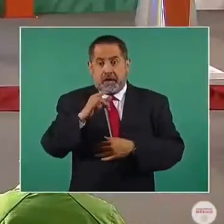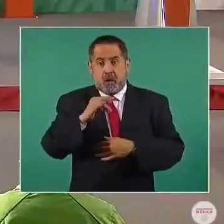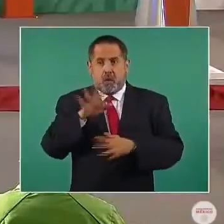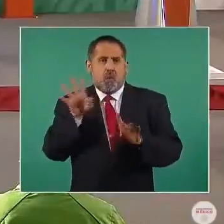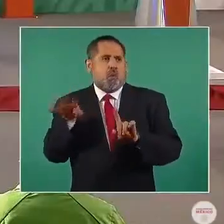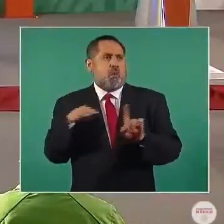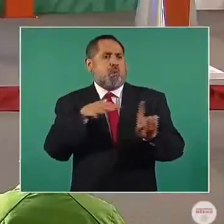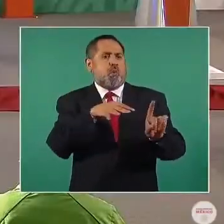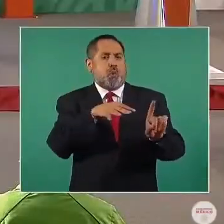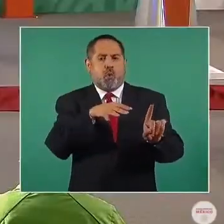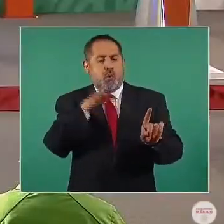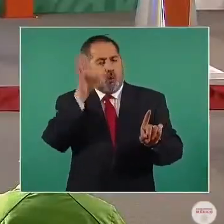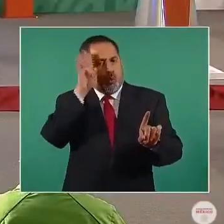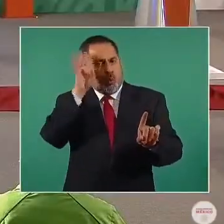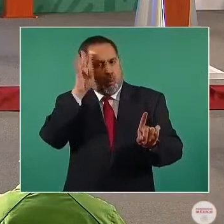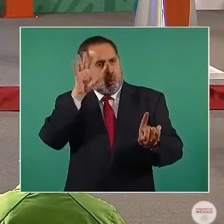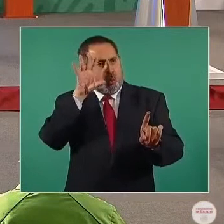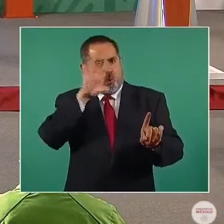su popularidad.